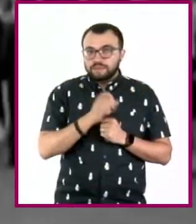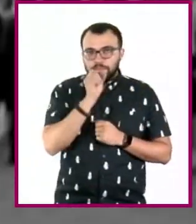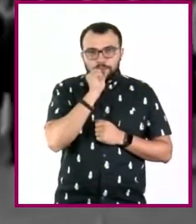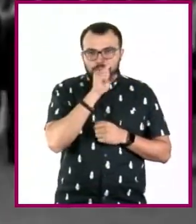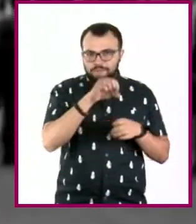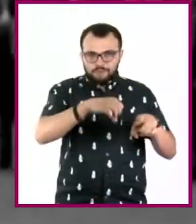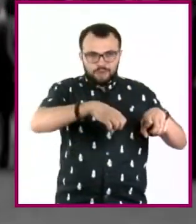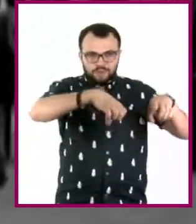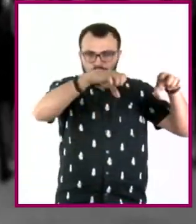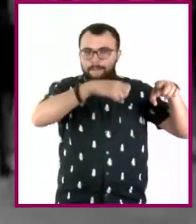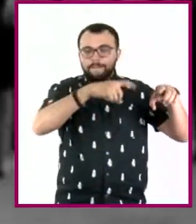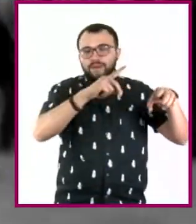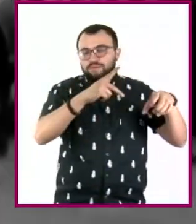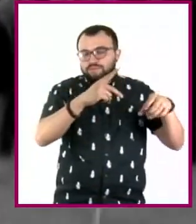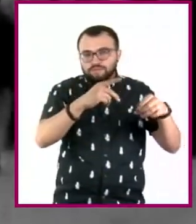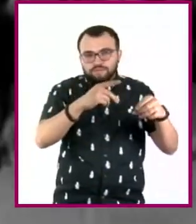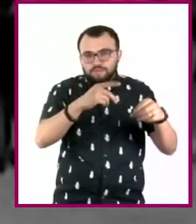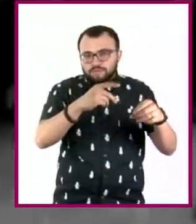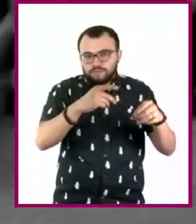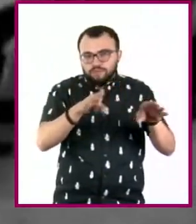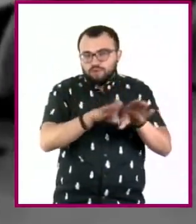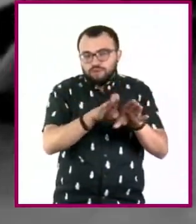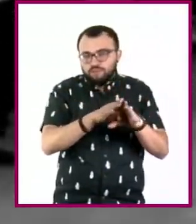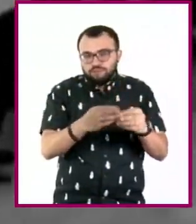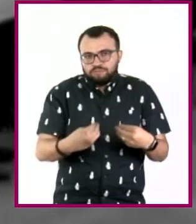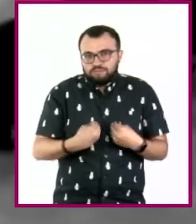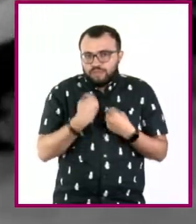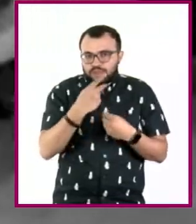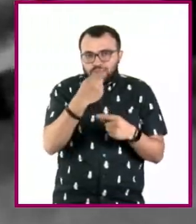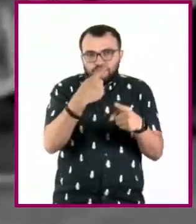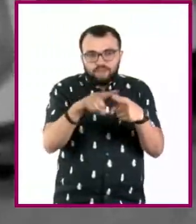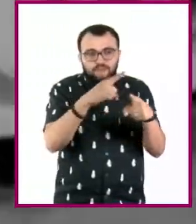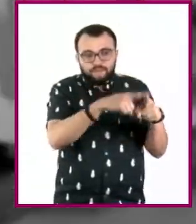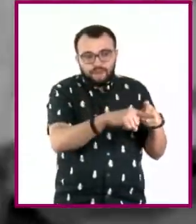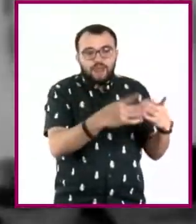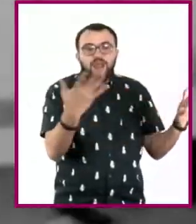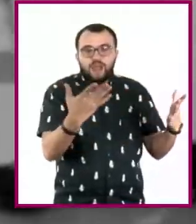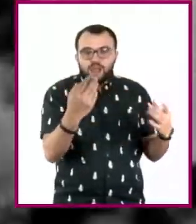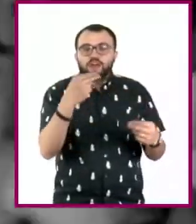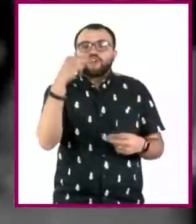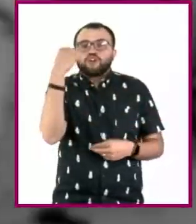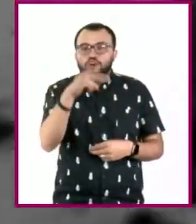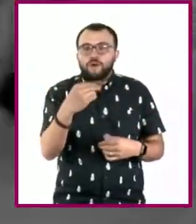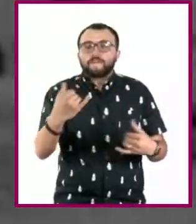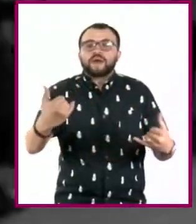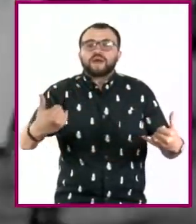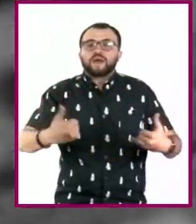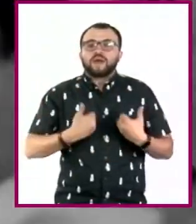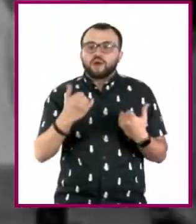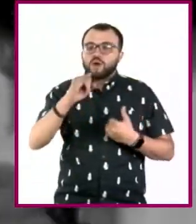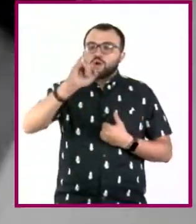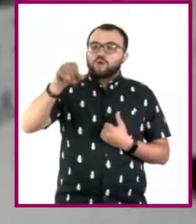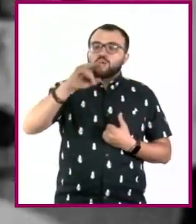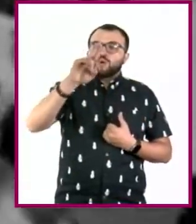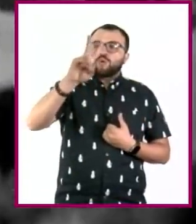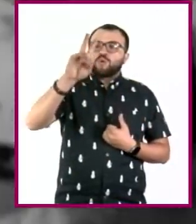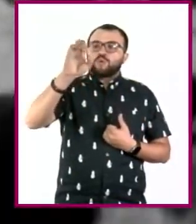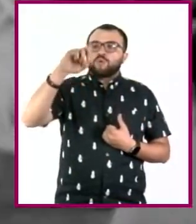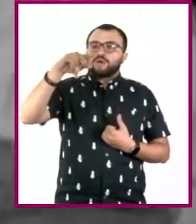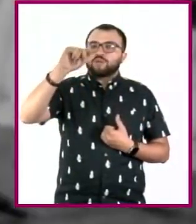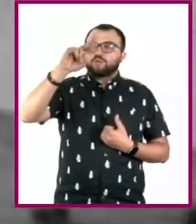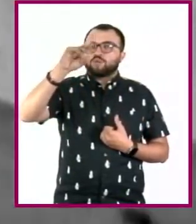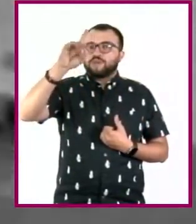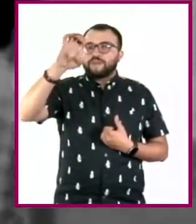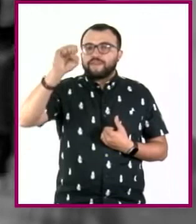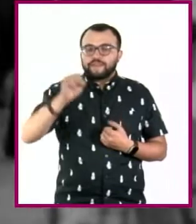edad, se hace referencia a las juventudes. Entonces ya no hablamos de jóvenes y hablamos de juventudes. Ese es